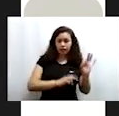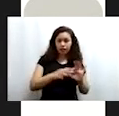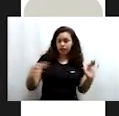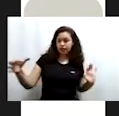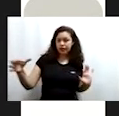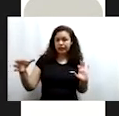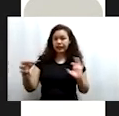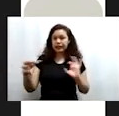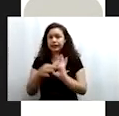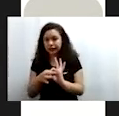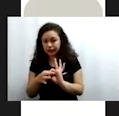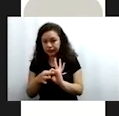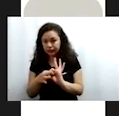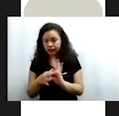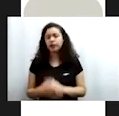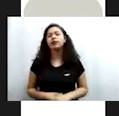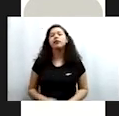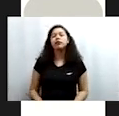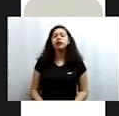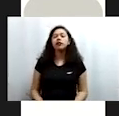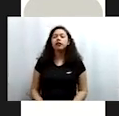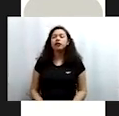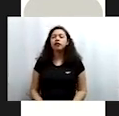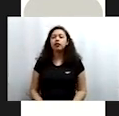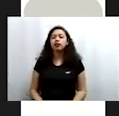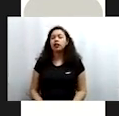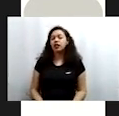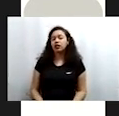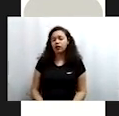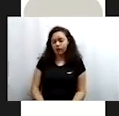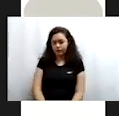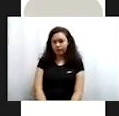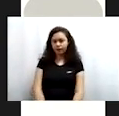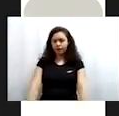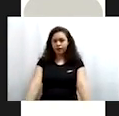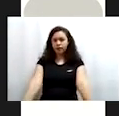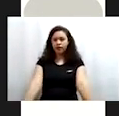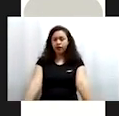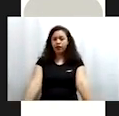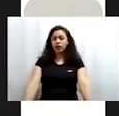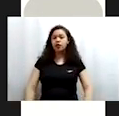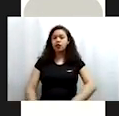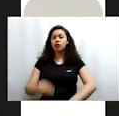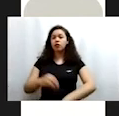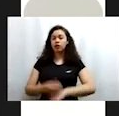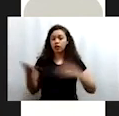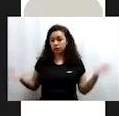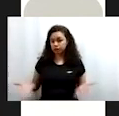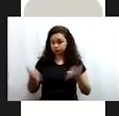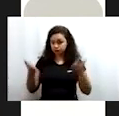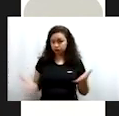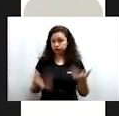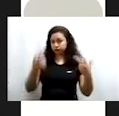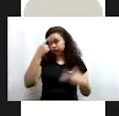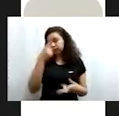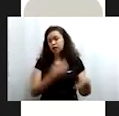de aptitudes que tú estás buscando. Va a determinar los incentivos a partir de